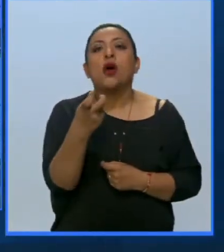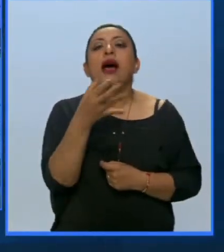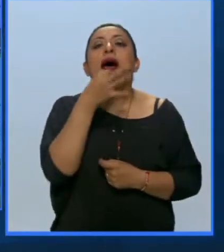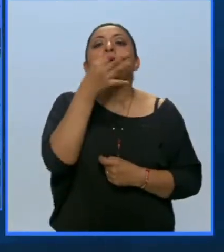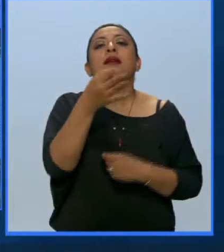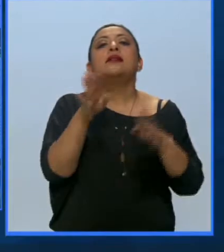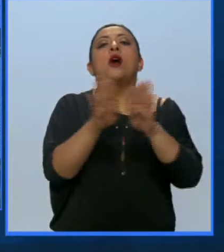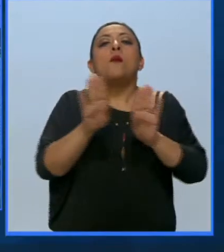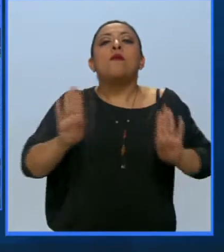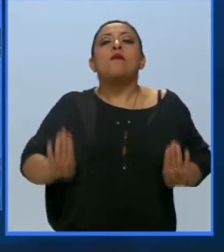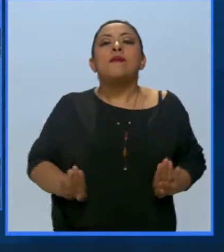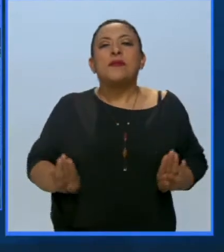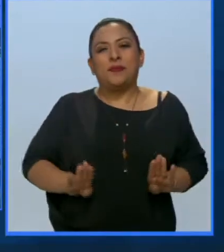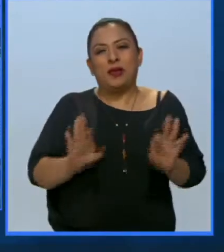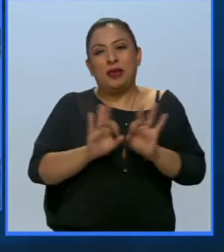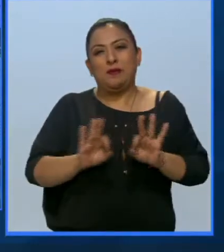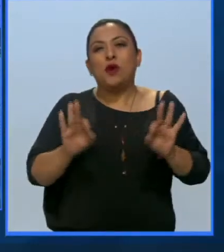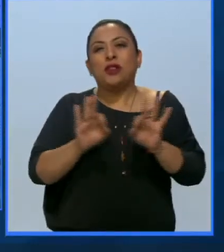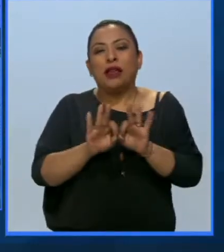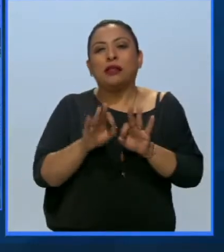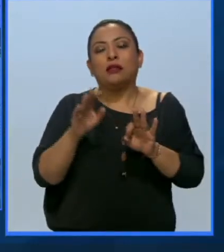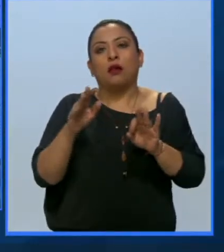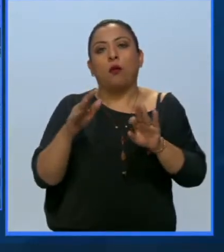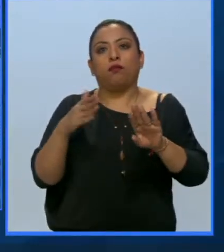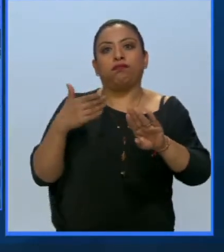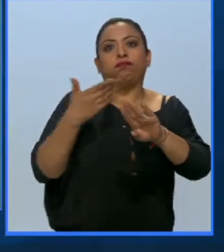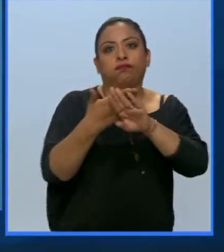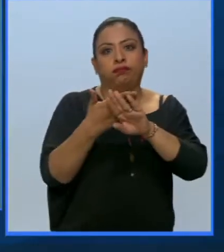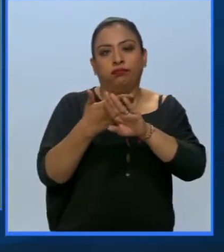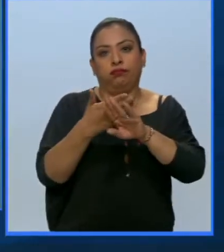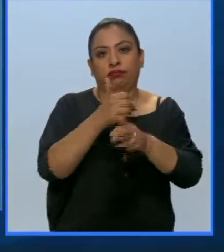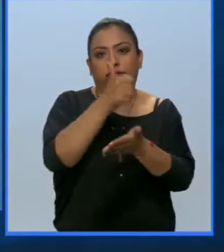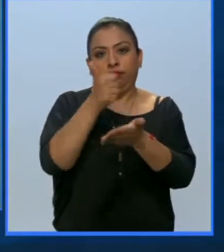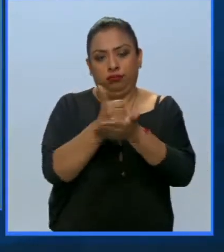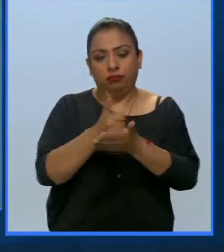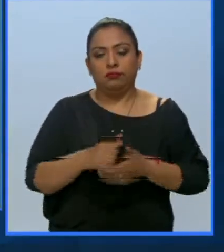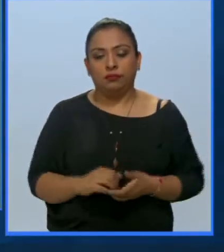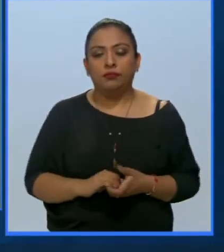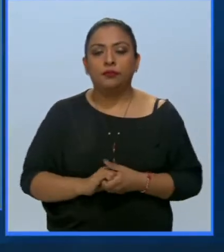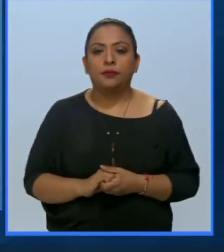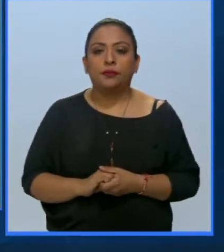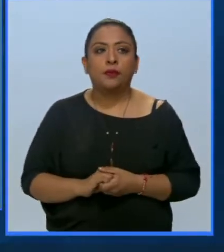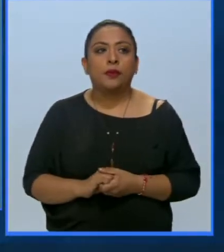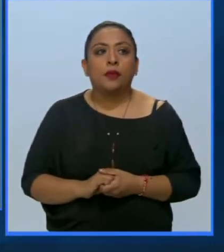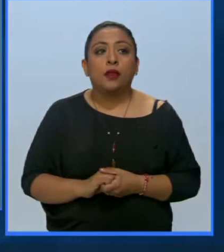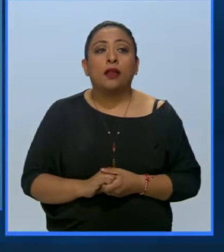determina fundamentalmente el patrón de daños que va a haber en la ciudad.